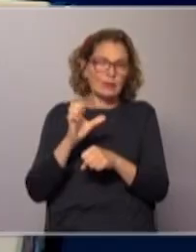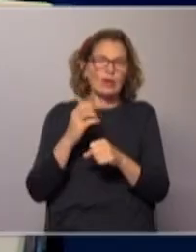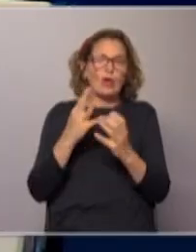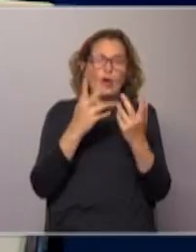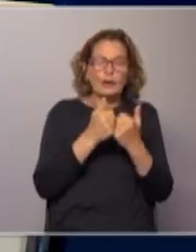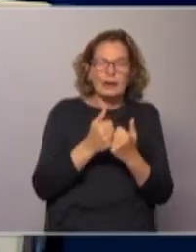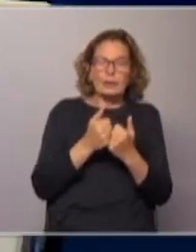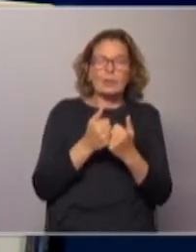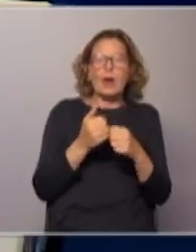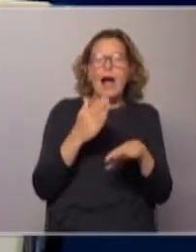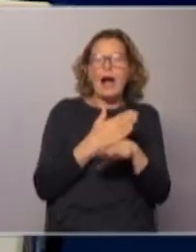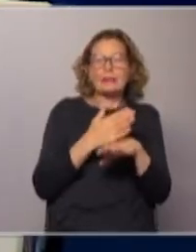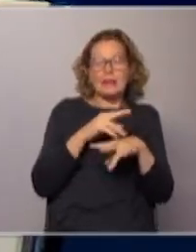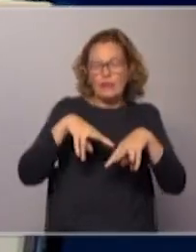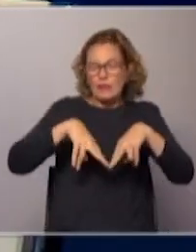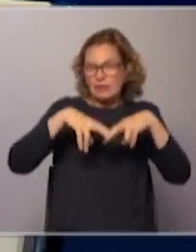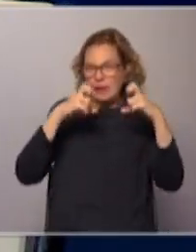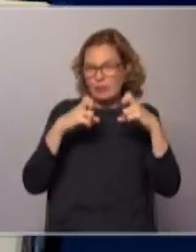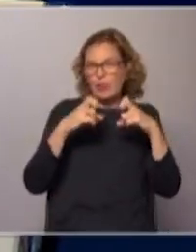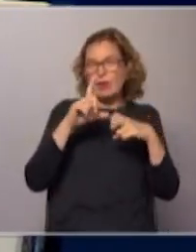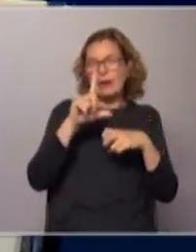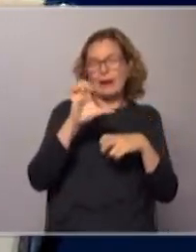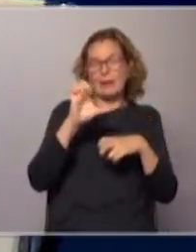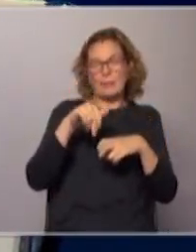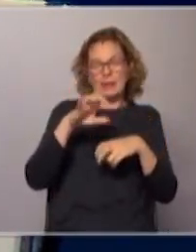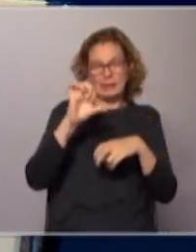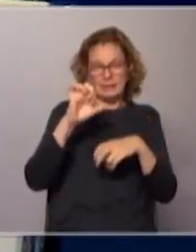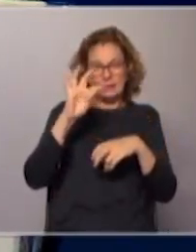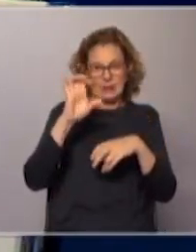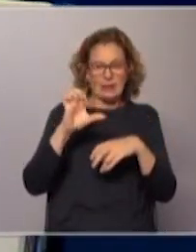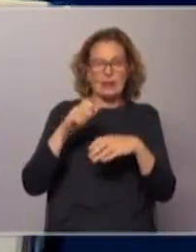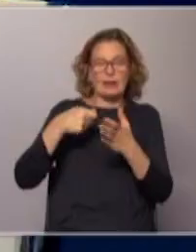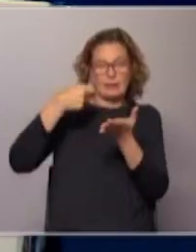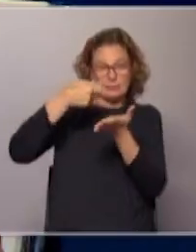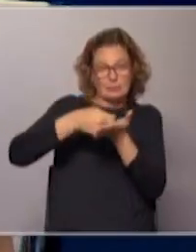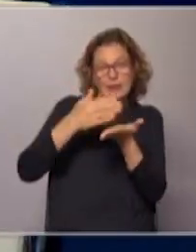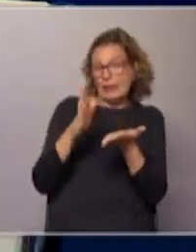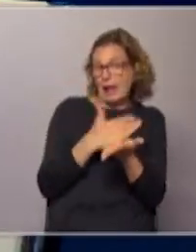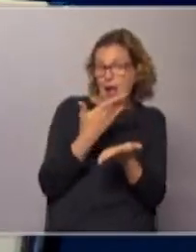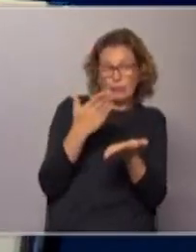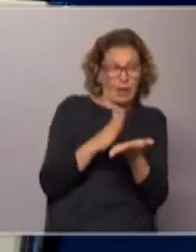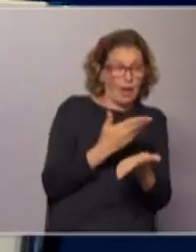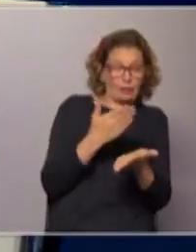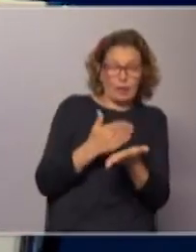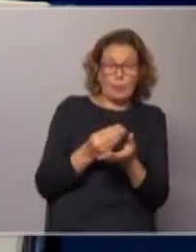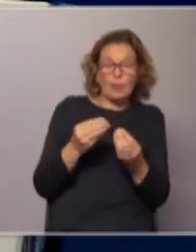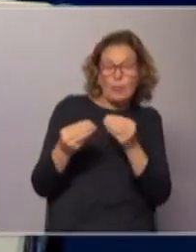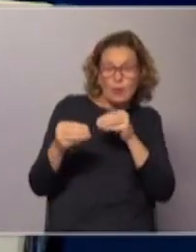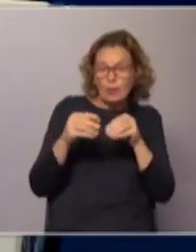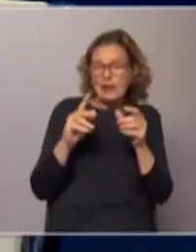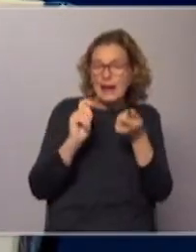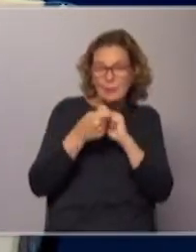organismos paraestatales este de investigación como inclemente estable que también tenía un golpe grande y se le cuesta decir es básicamente una redistribución